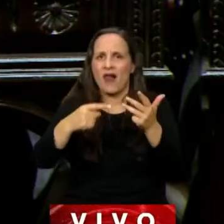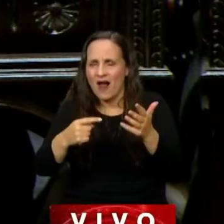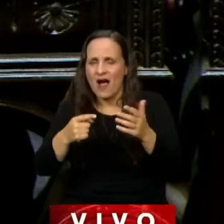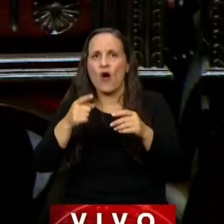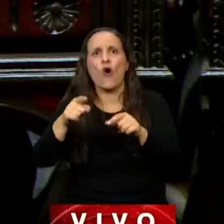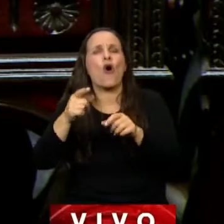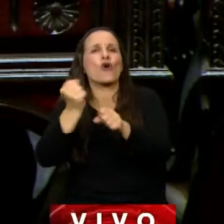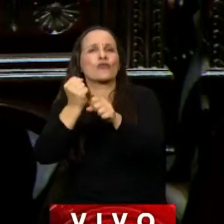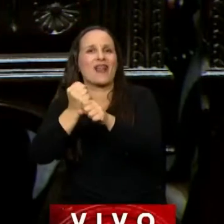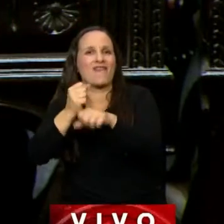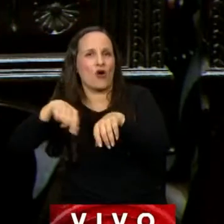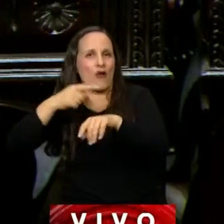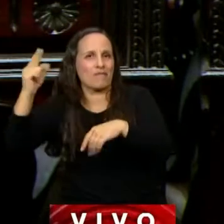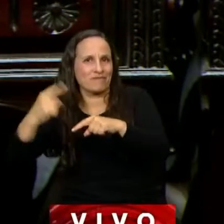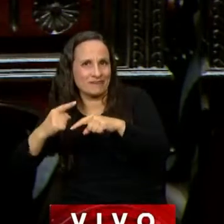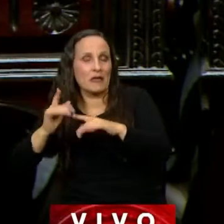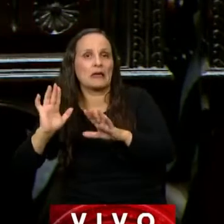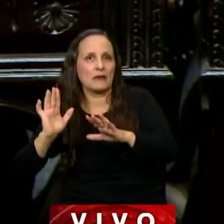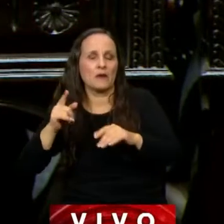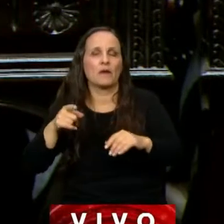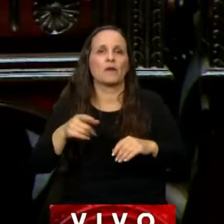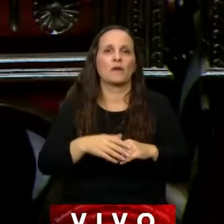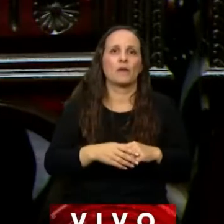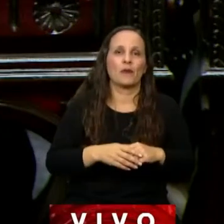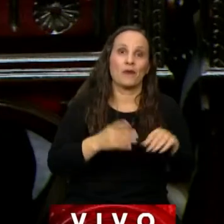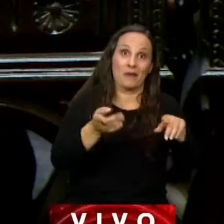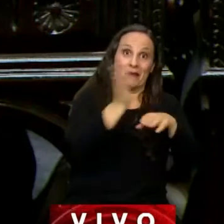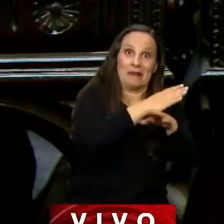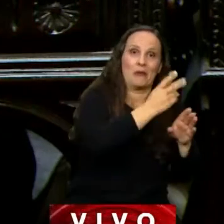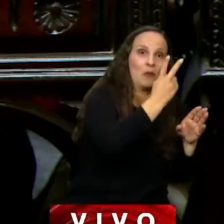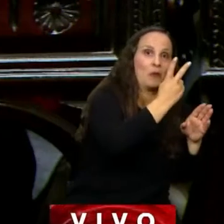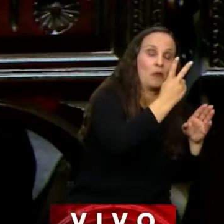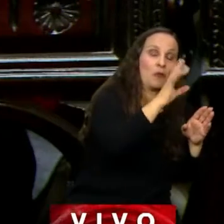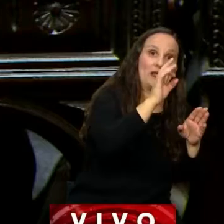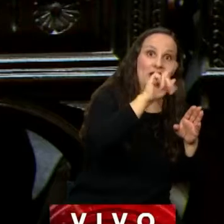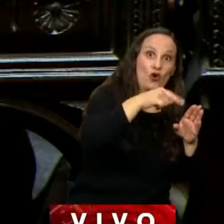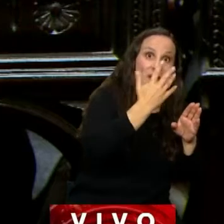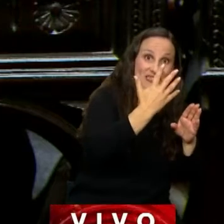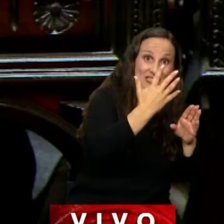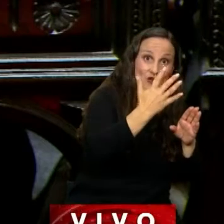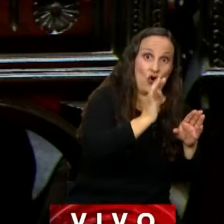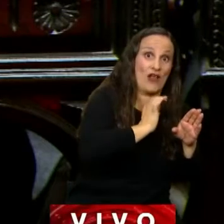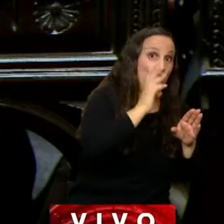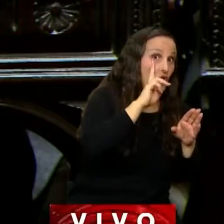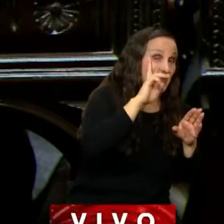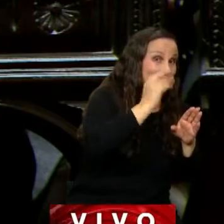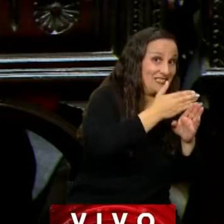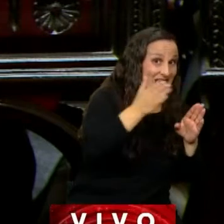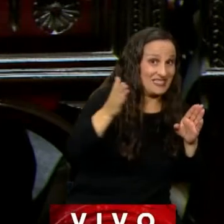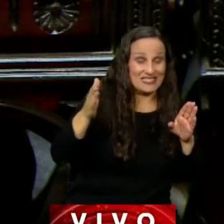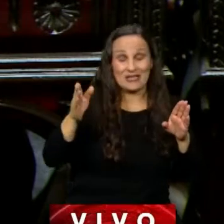más subocupación, pasó del 20,5 en el segundo trimestre del 2016